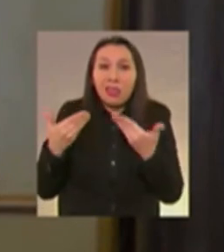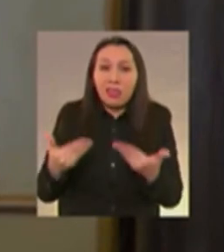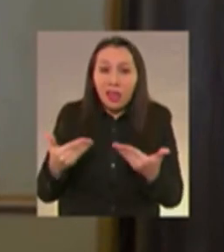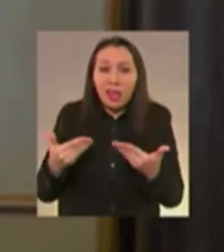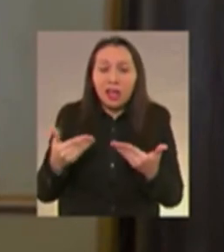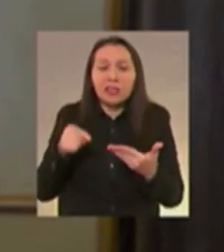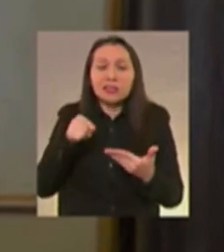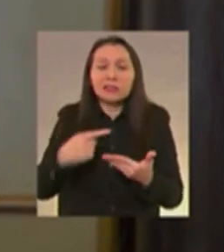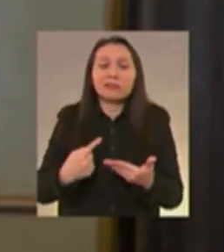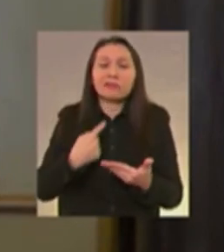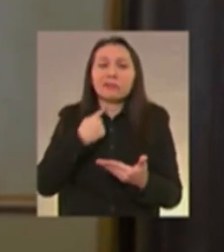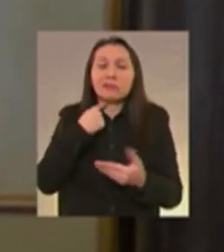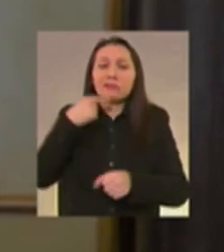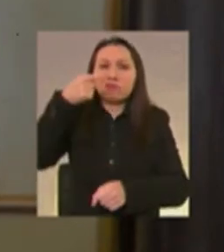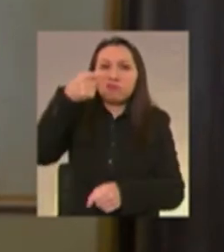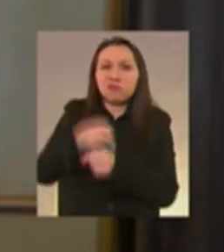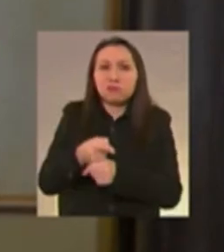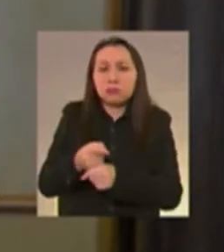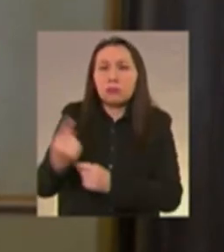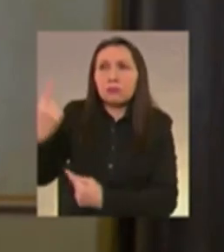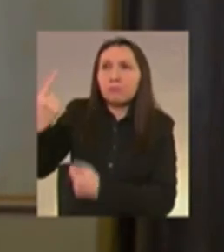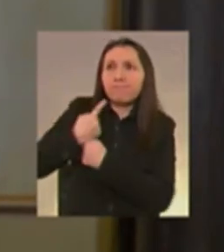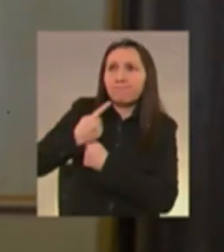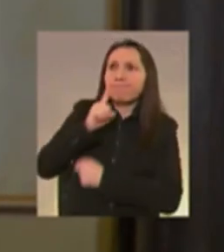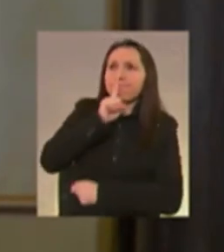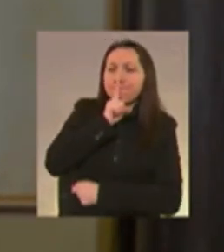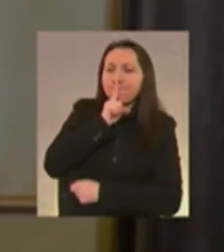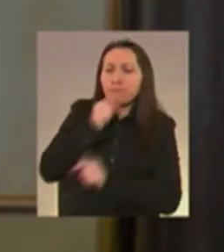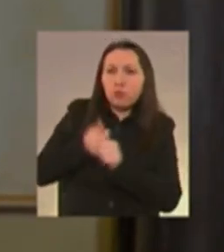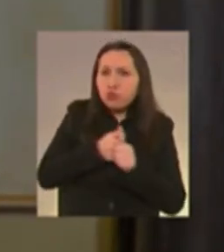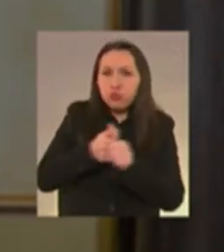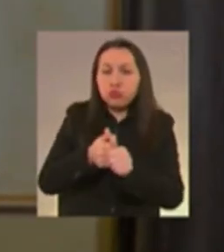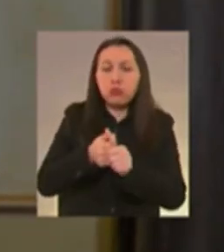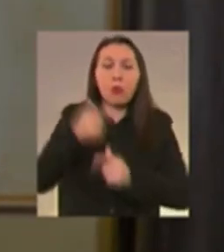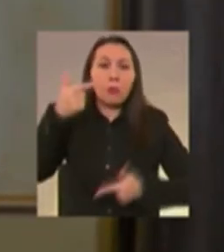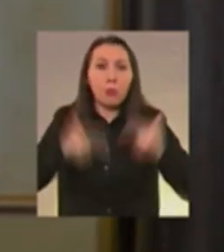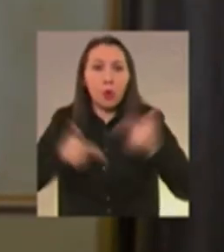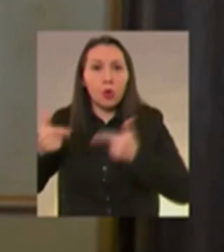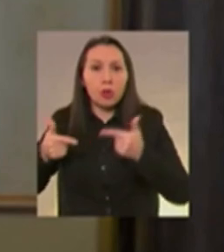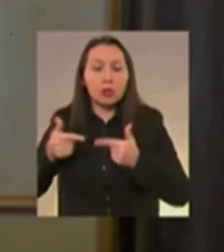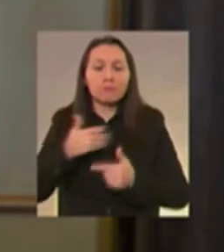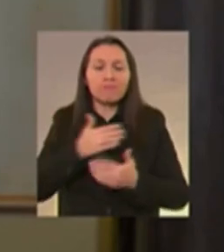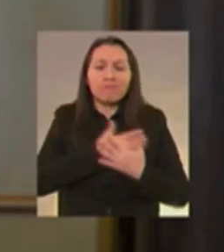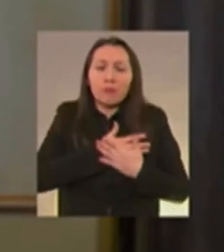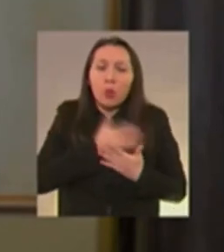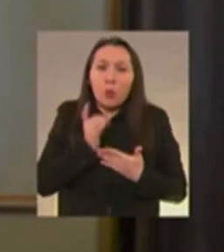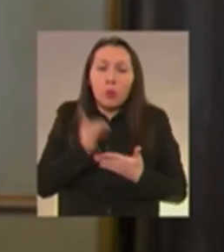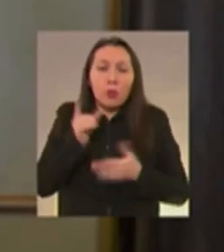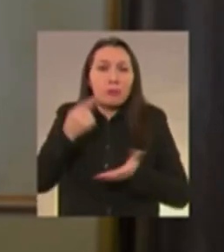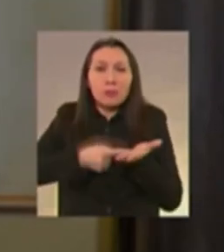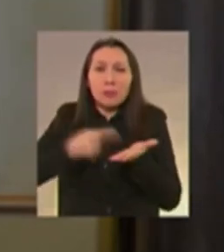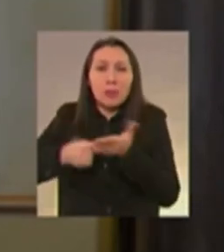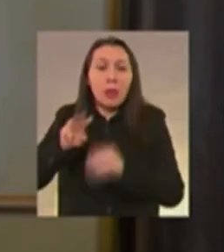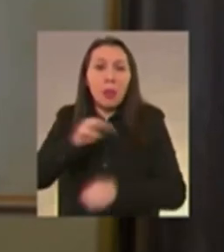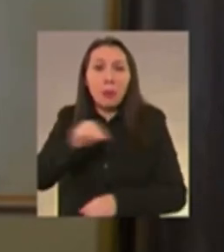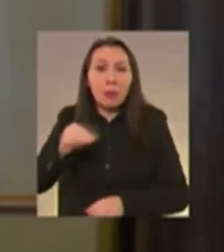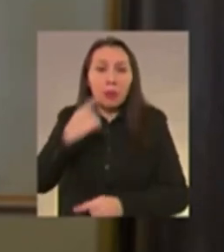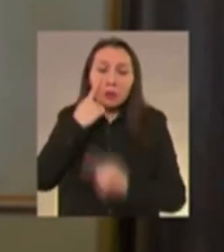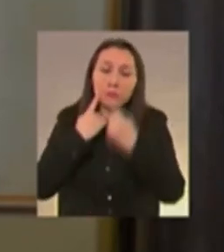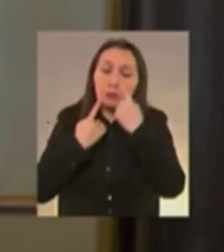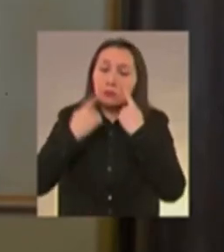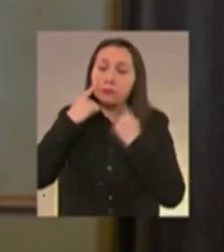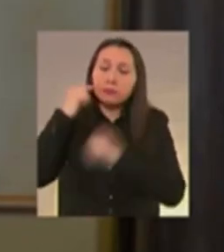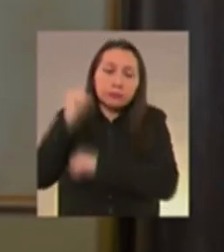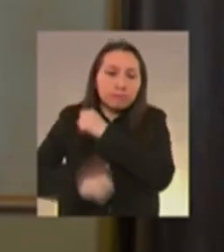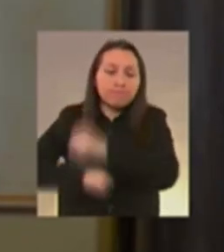botas la imposición del silencio, la persecución política y el duelo permanente de miles de madres que han llorado por